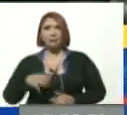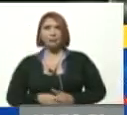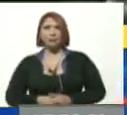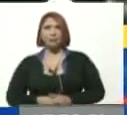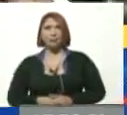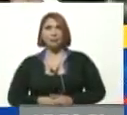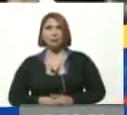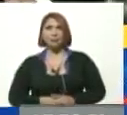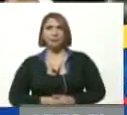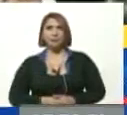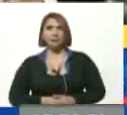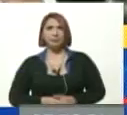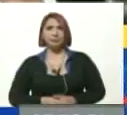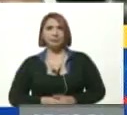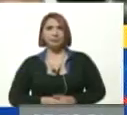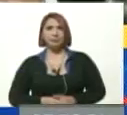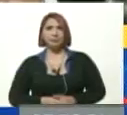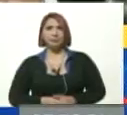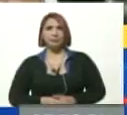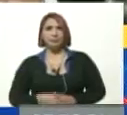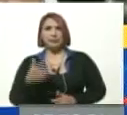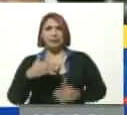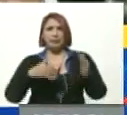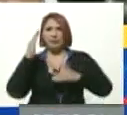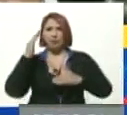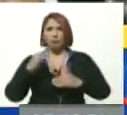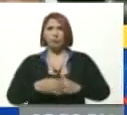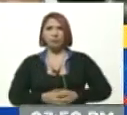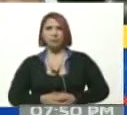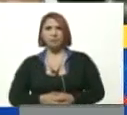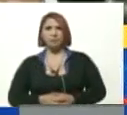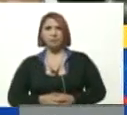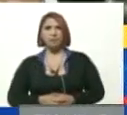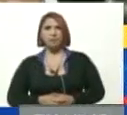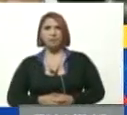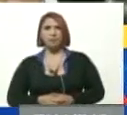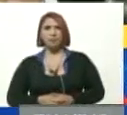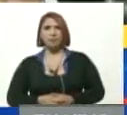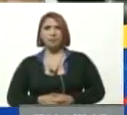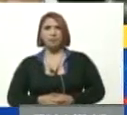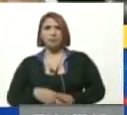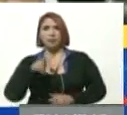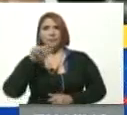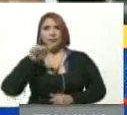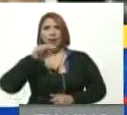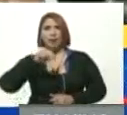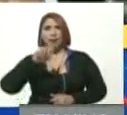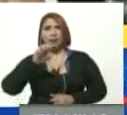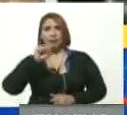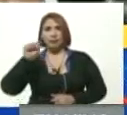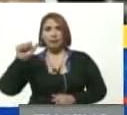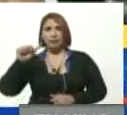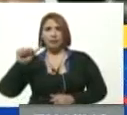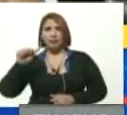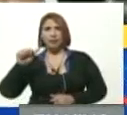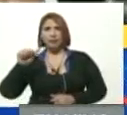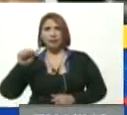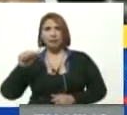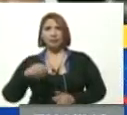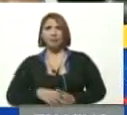ahora, 30 y pico, ¿ah? Vanessa Montero, 30 y pico, la doble de la